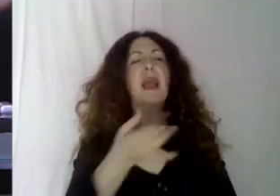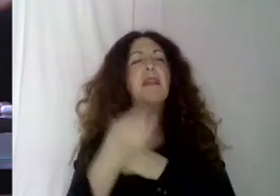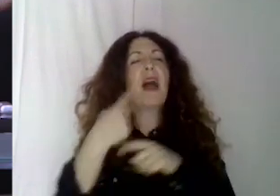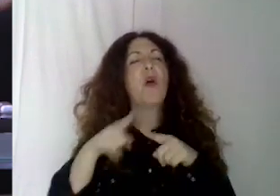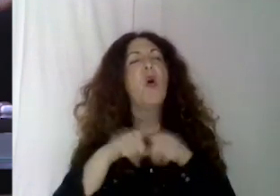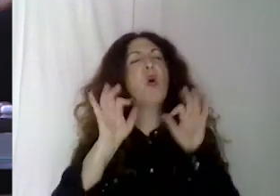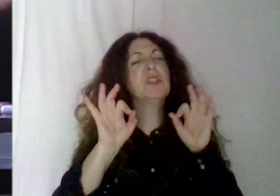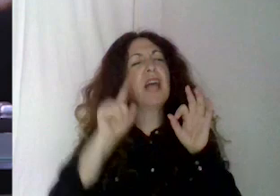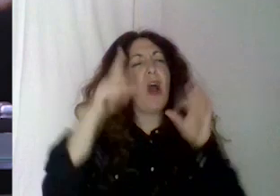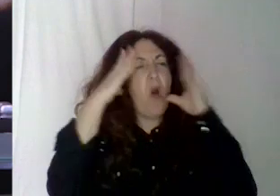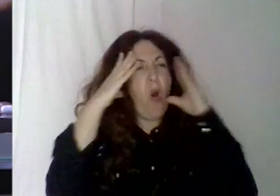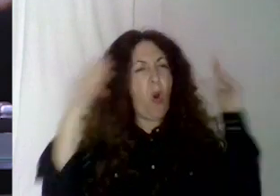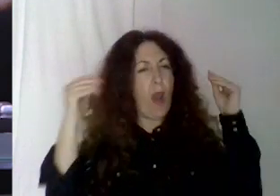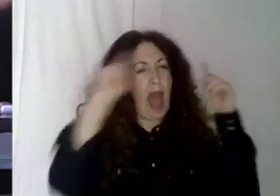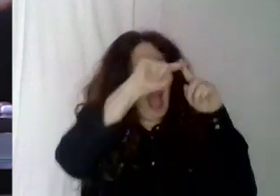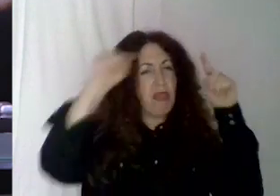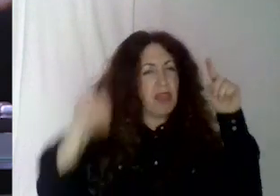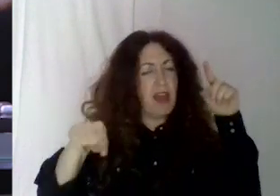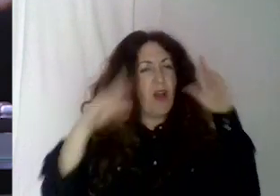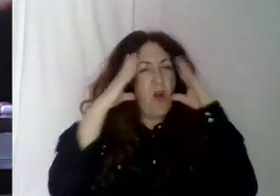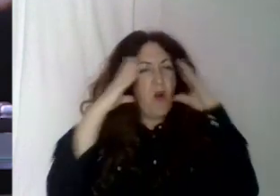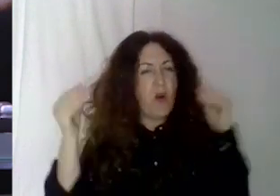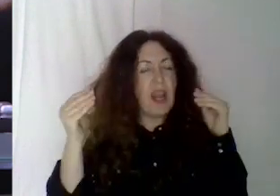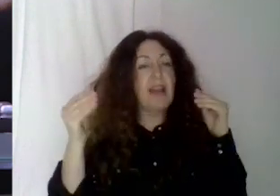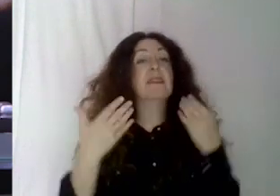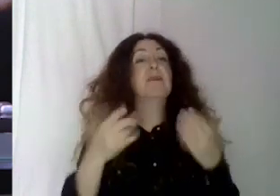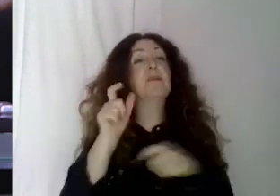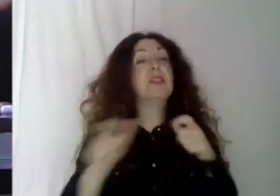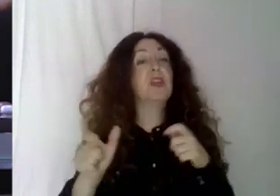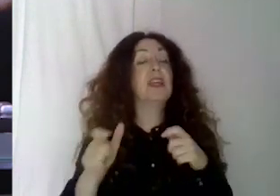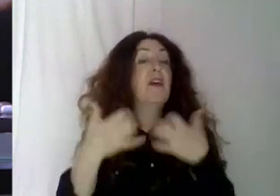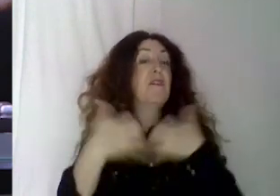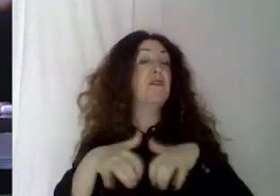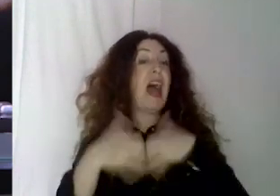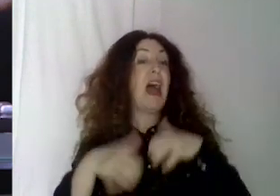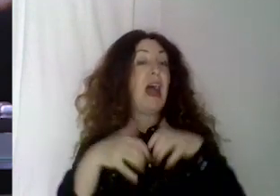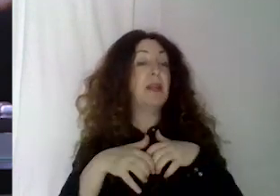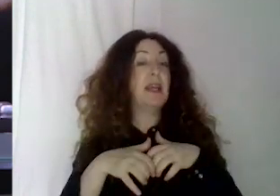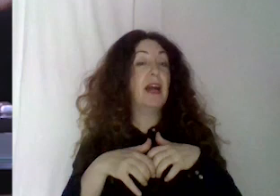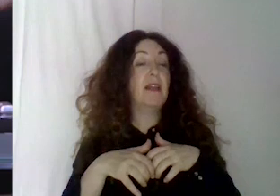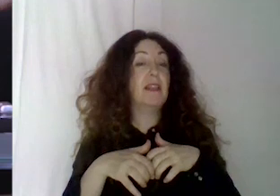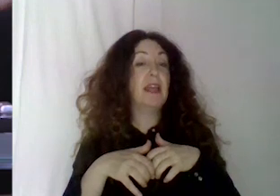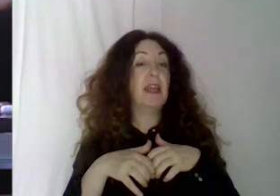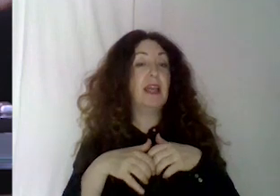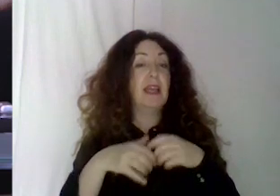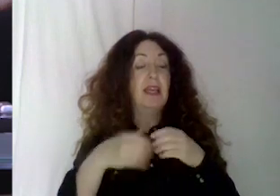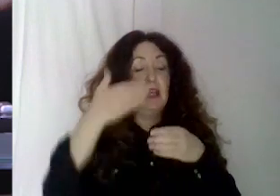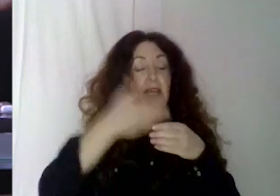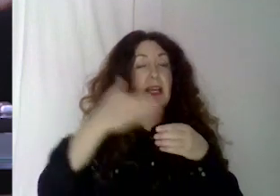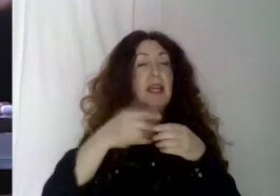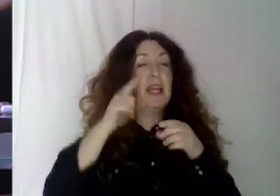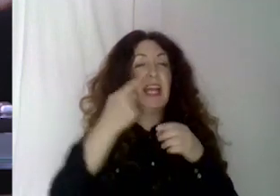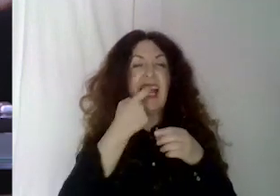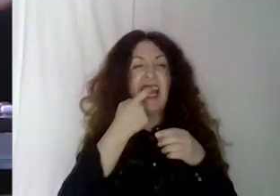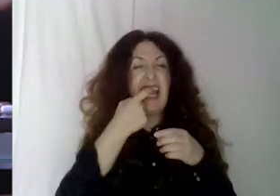Holanda crean, entre otros artefactos a partir de las lentes, lo que se llamaban las cámaras oscuras. Las